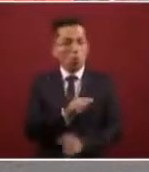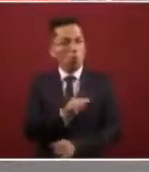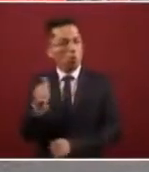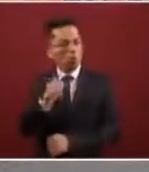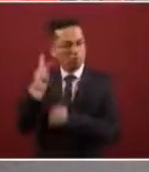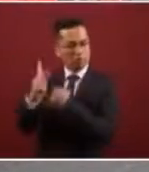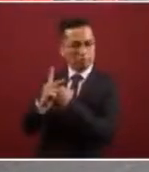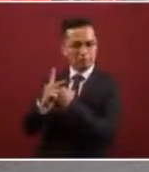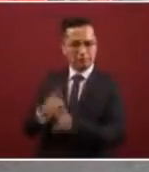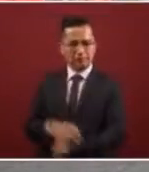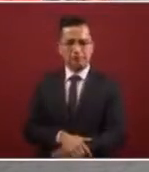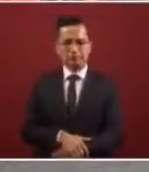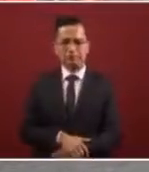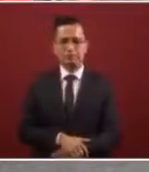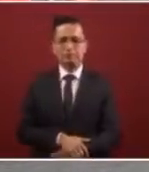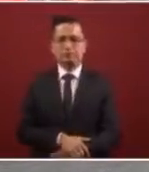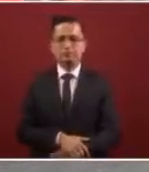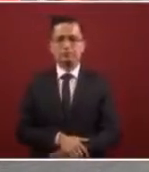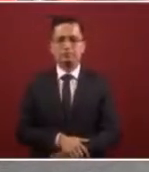Ha sido